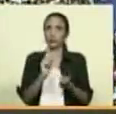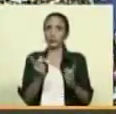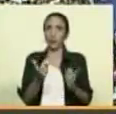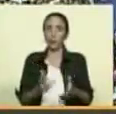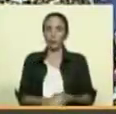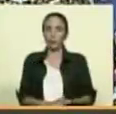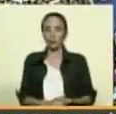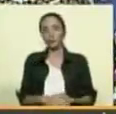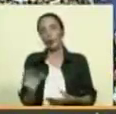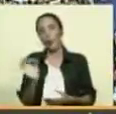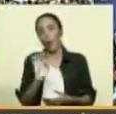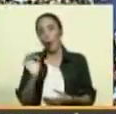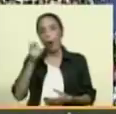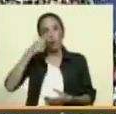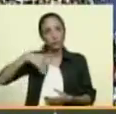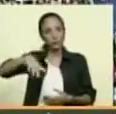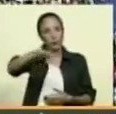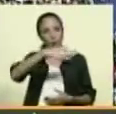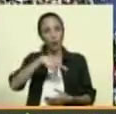¿O lo elige el pueblo?